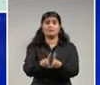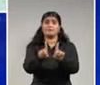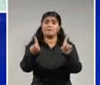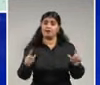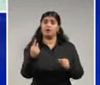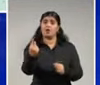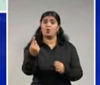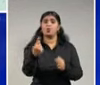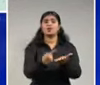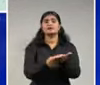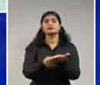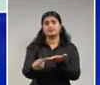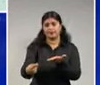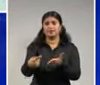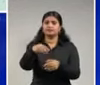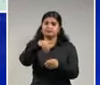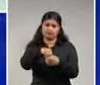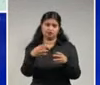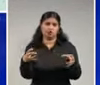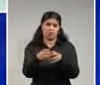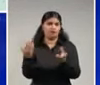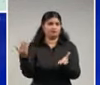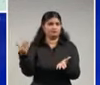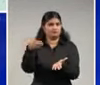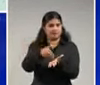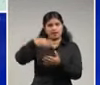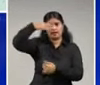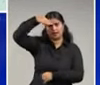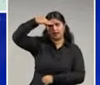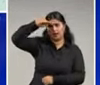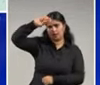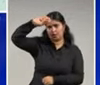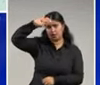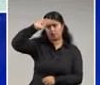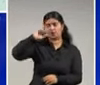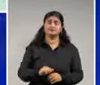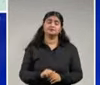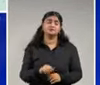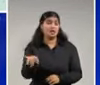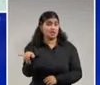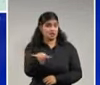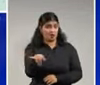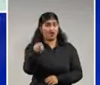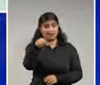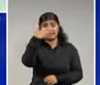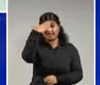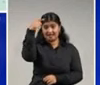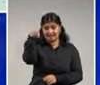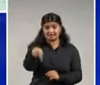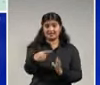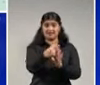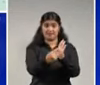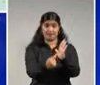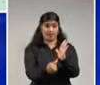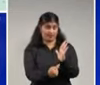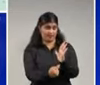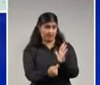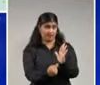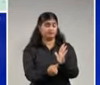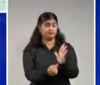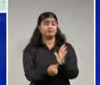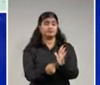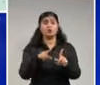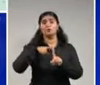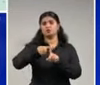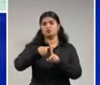semana. Y indiscutiblemente eso nos ha permitido ir detectando un número mayor de casos. Ambos